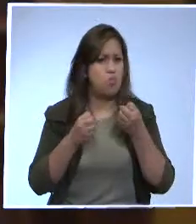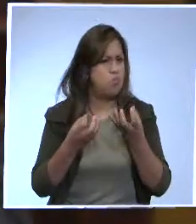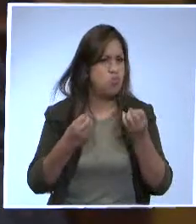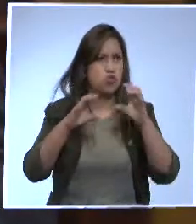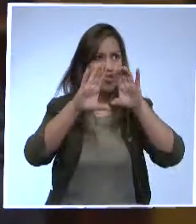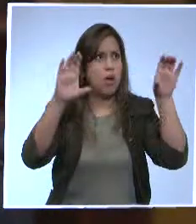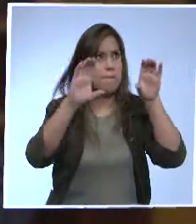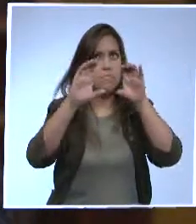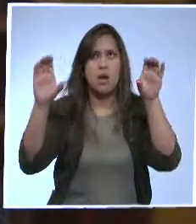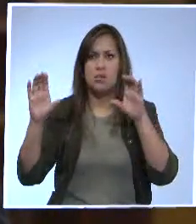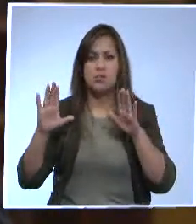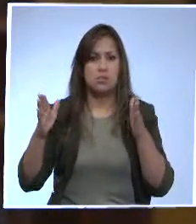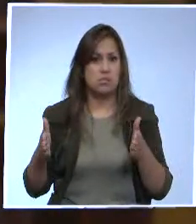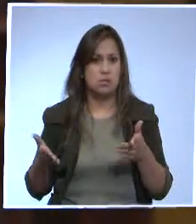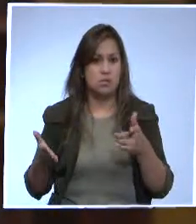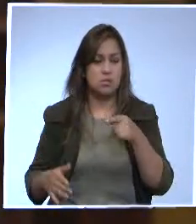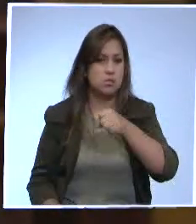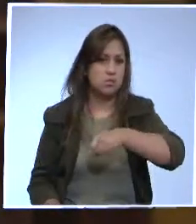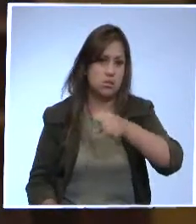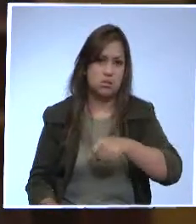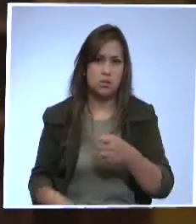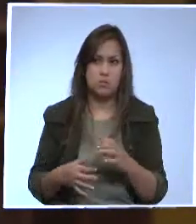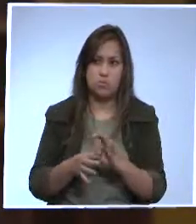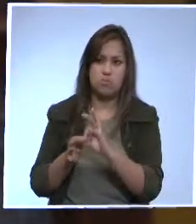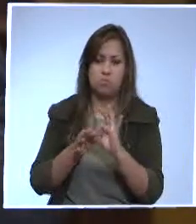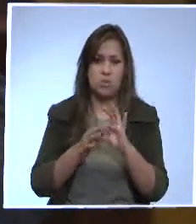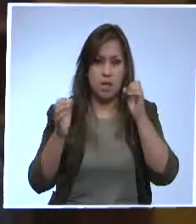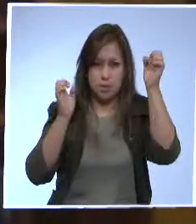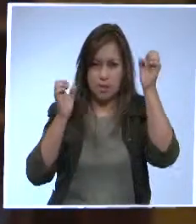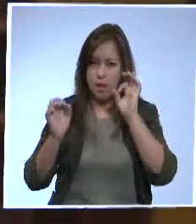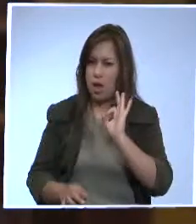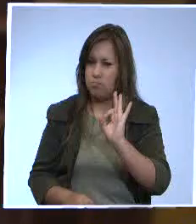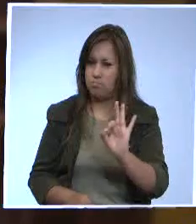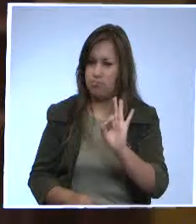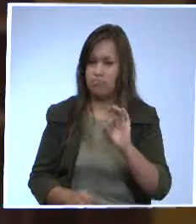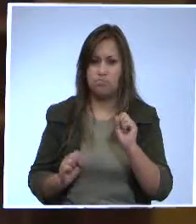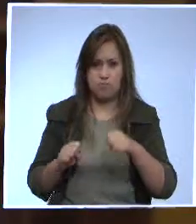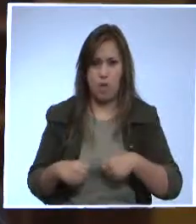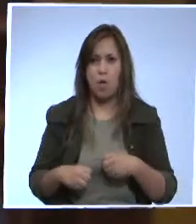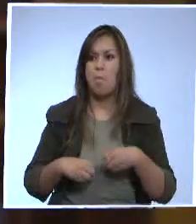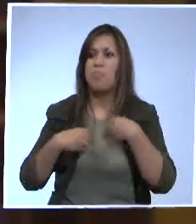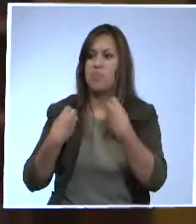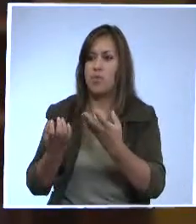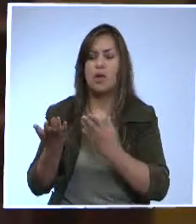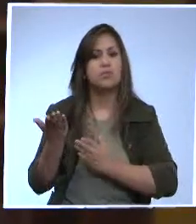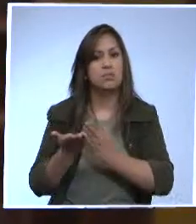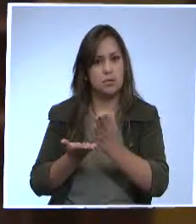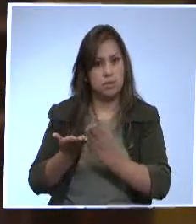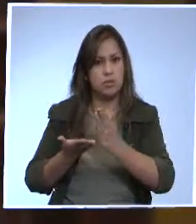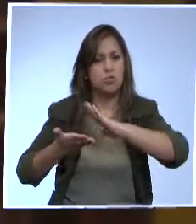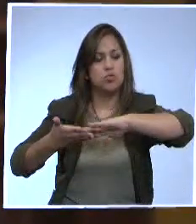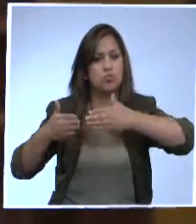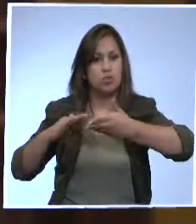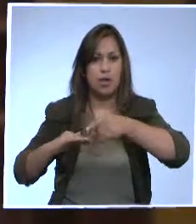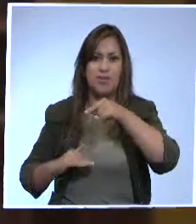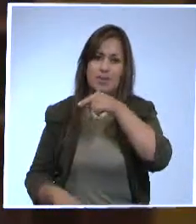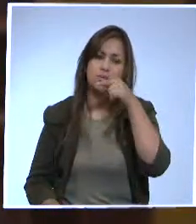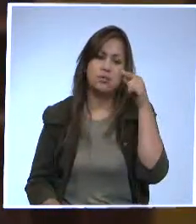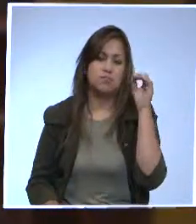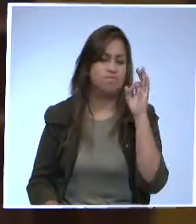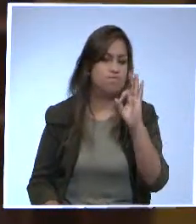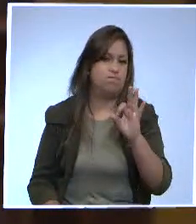se puede hacer estas asociaciones estas alianzas estratégicas puede brindar un servicio a la comunidad a la colectividad que mejor está es la mejor